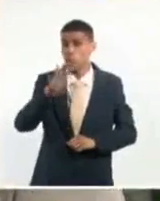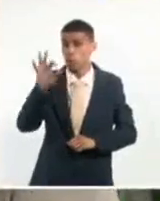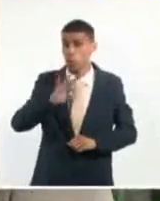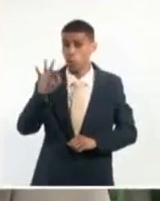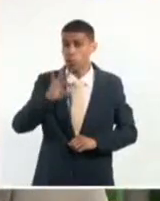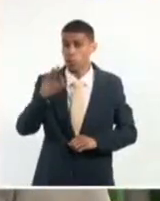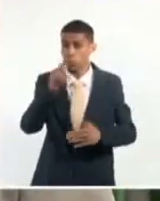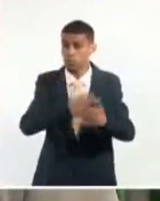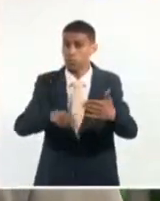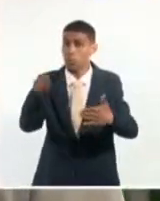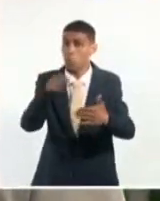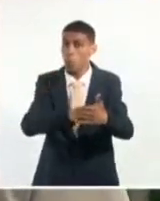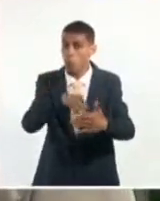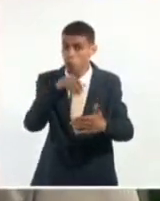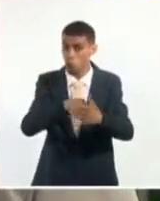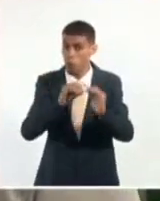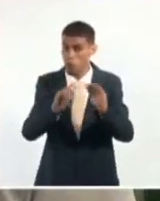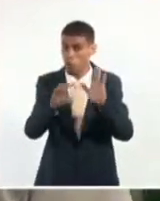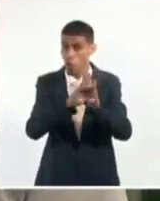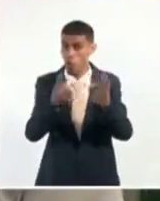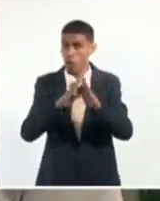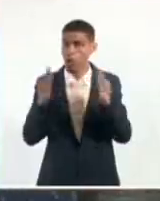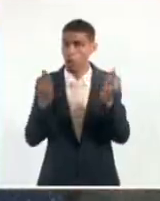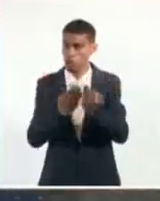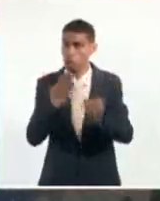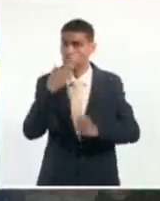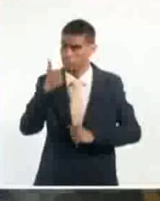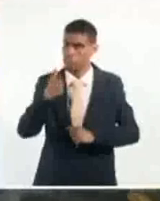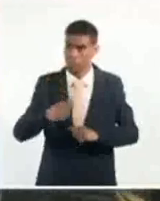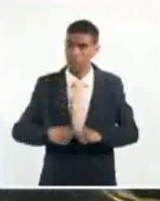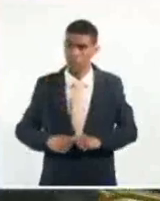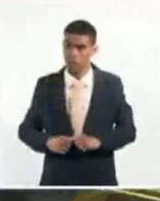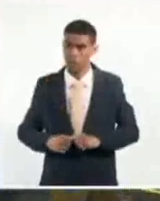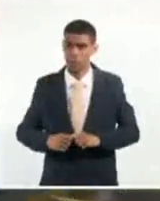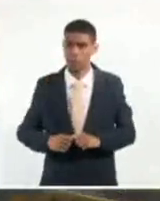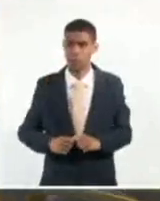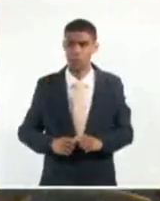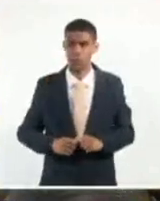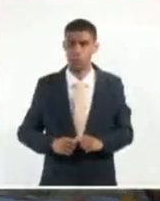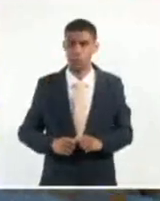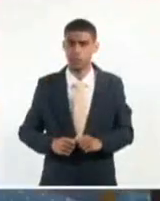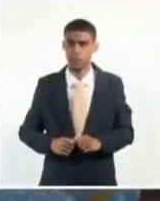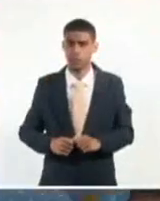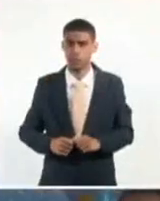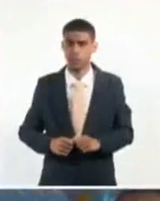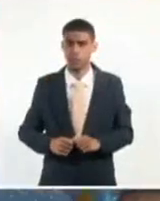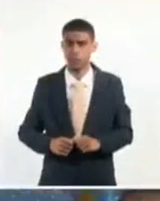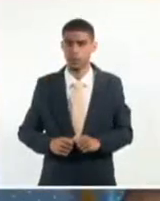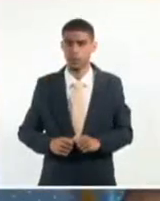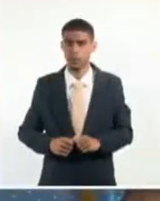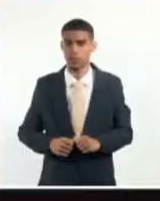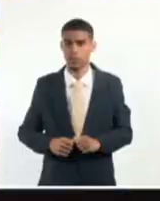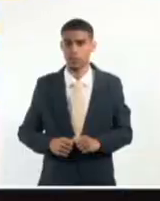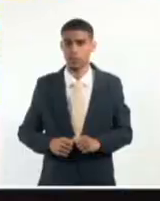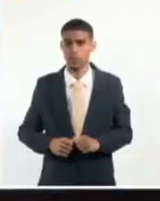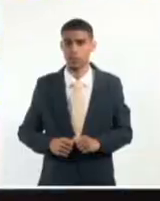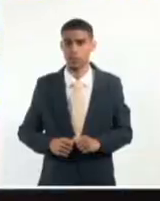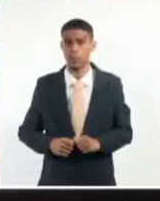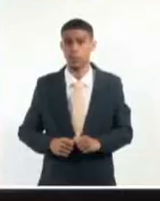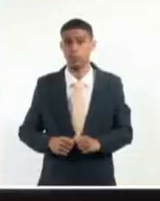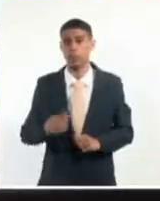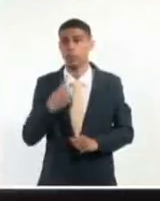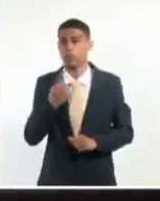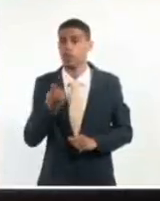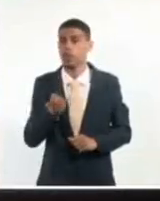válidas en medio de una situación tan compleja como la que estamos viviendo. Como uno ha hecho firme en la vida, pero